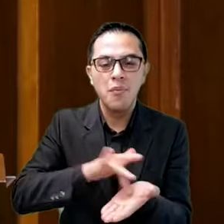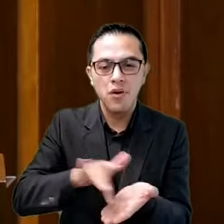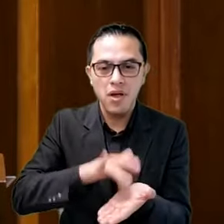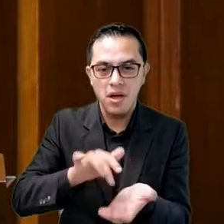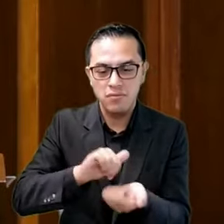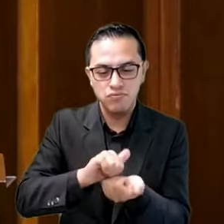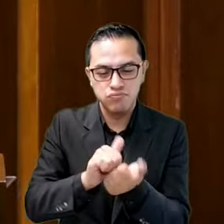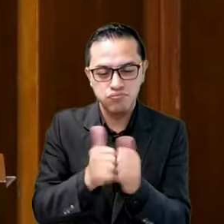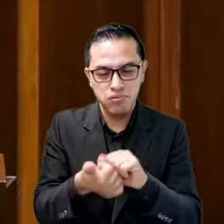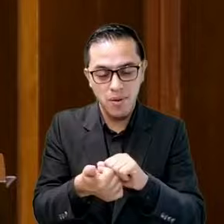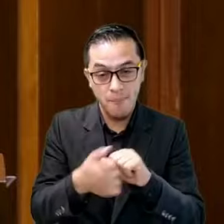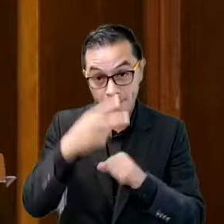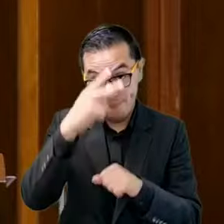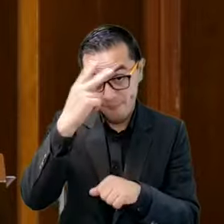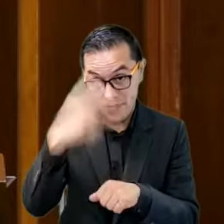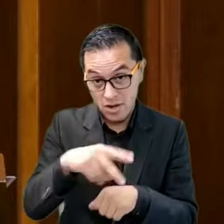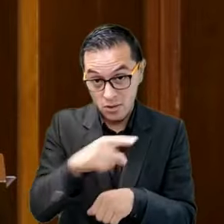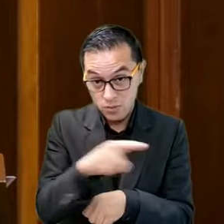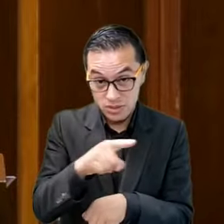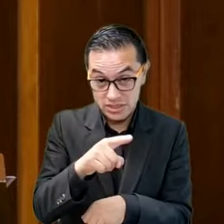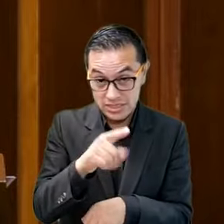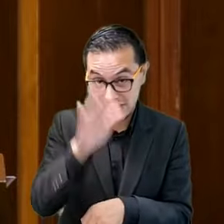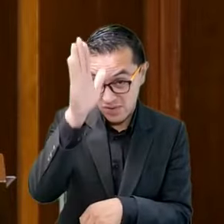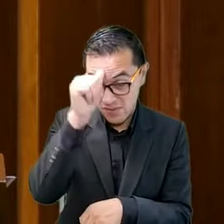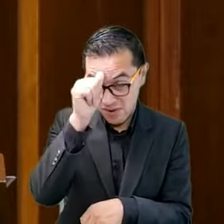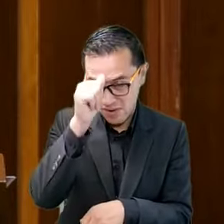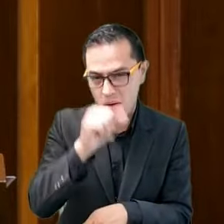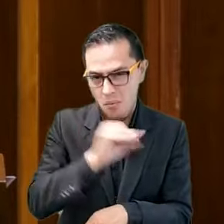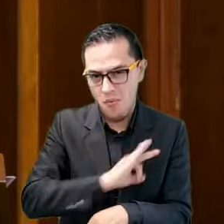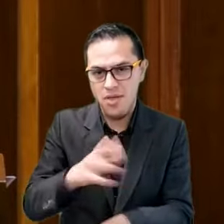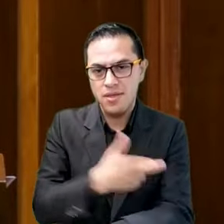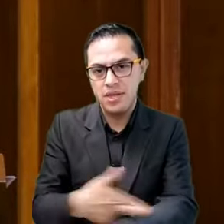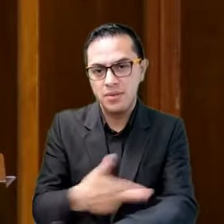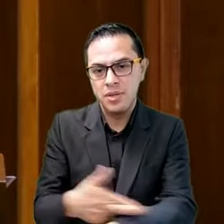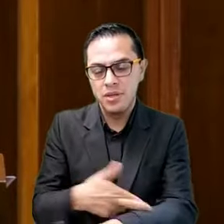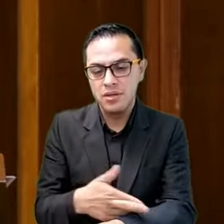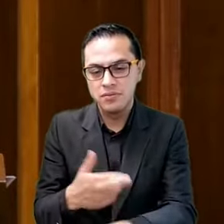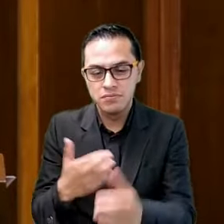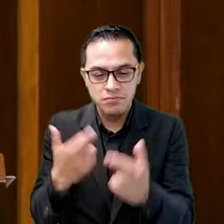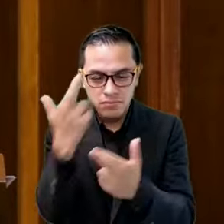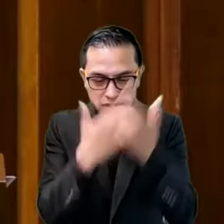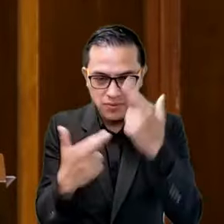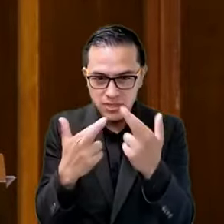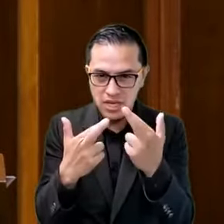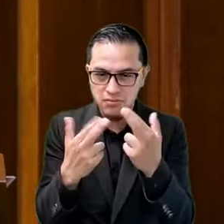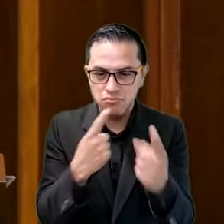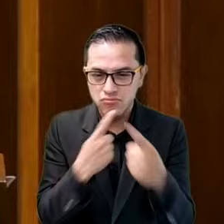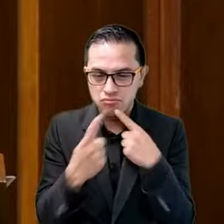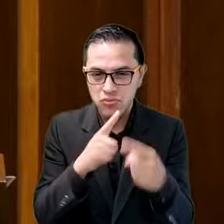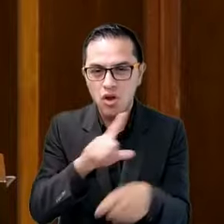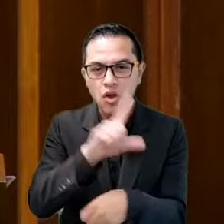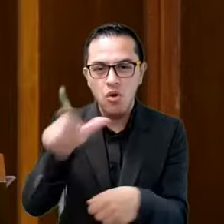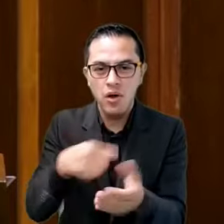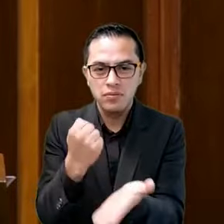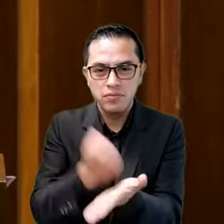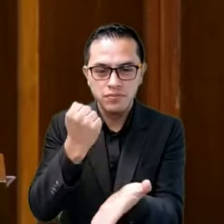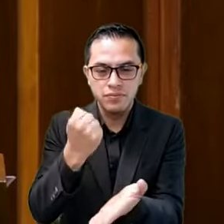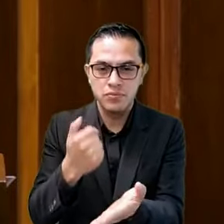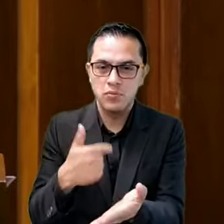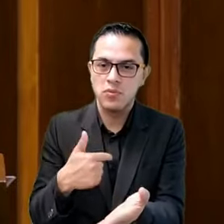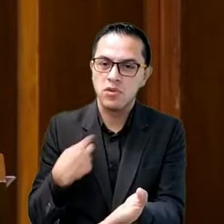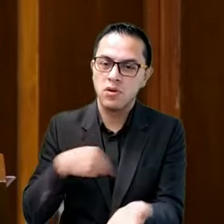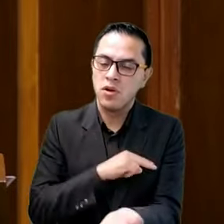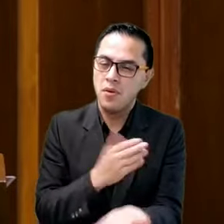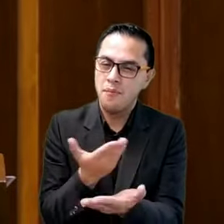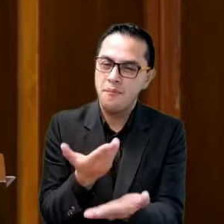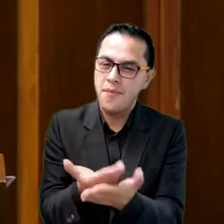admita a trámite para su análisis discusión y en su caso aprobación por ello solicitamos